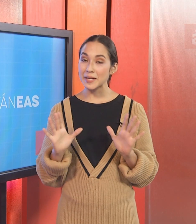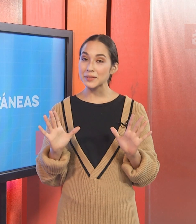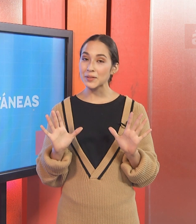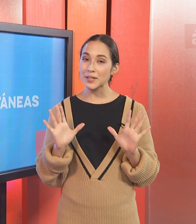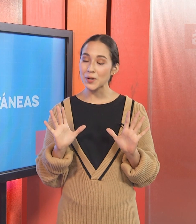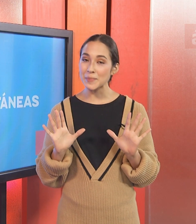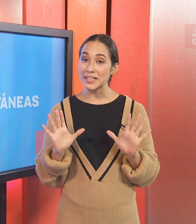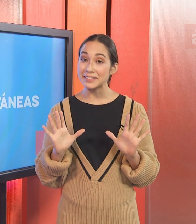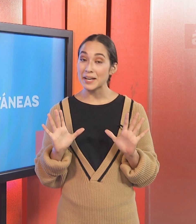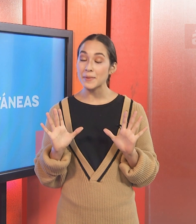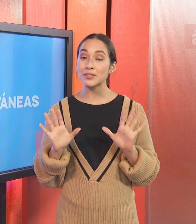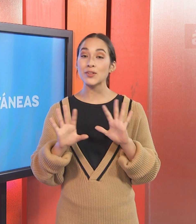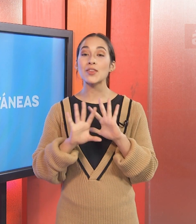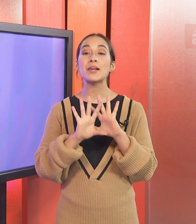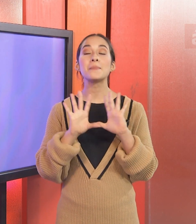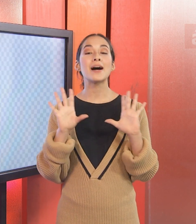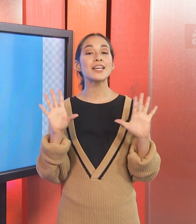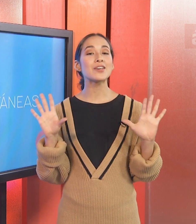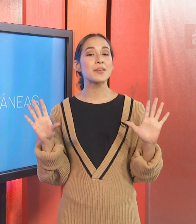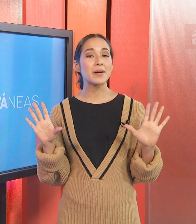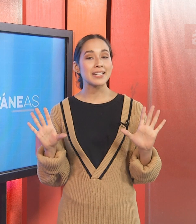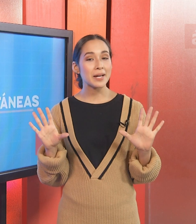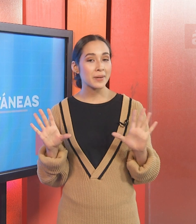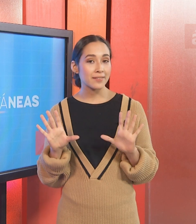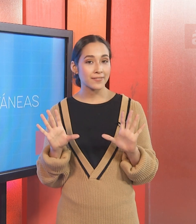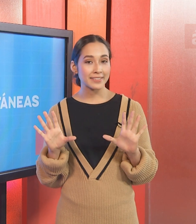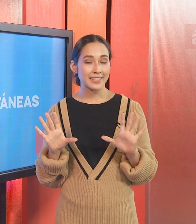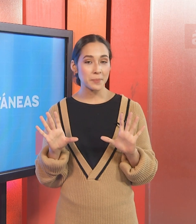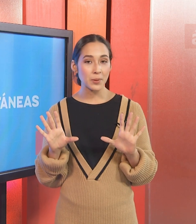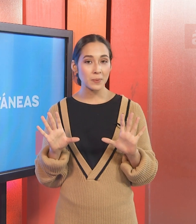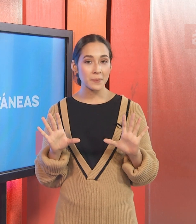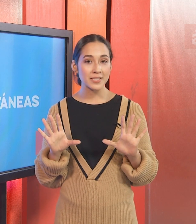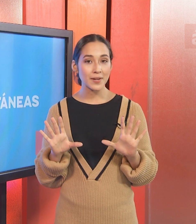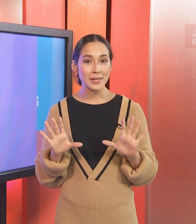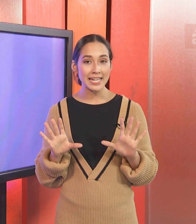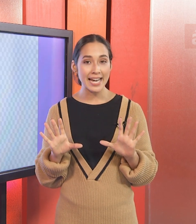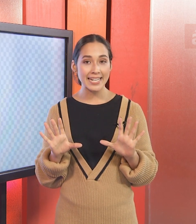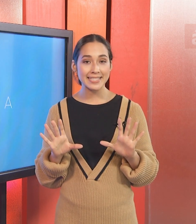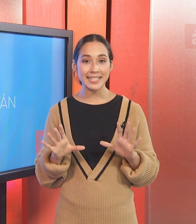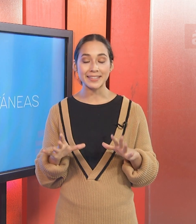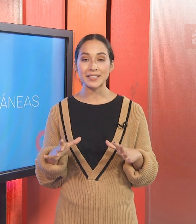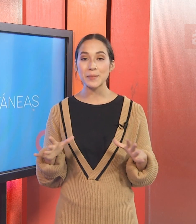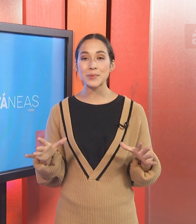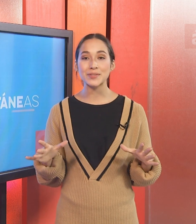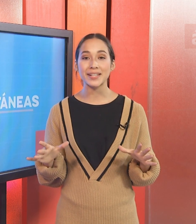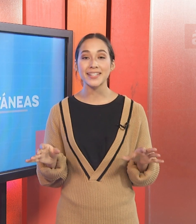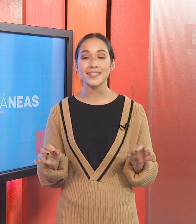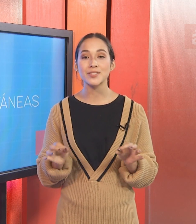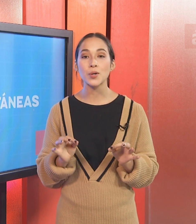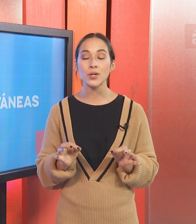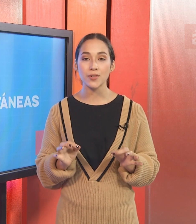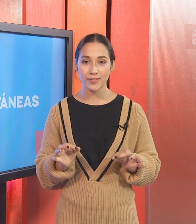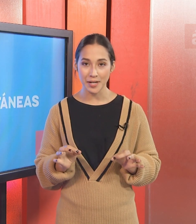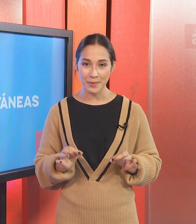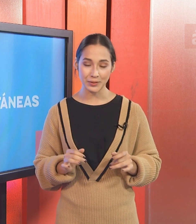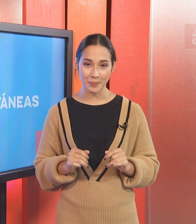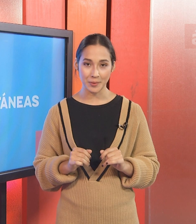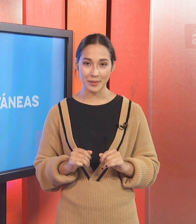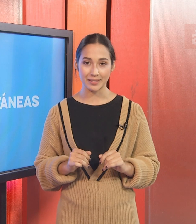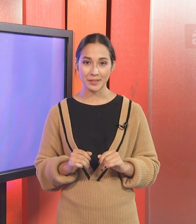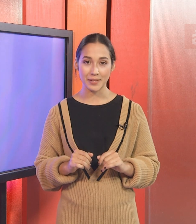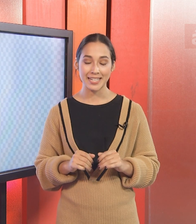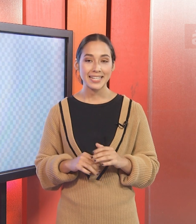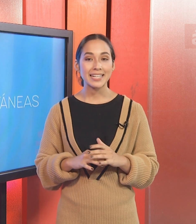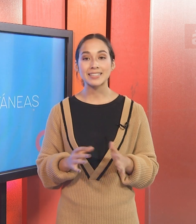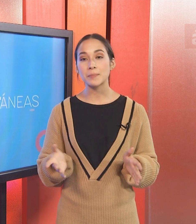El experto recomienda el método del baño de María para enfrentar problemas familiares en tiempos de crisis como el confinamiento